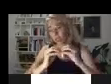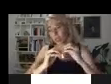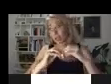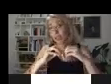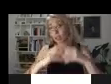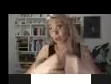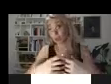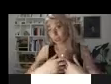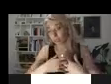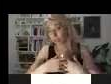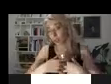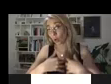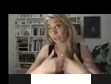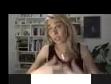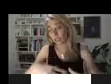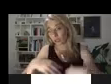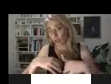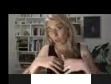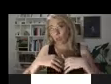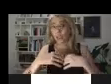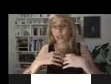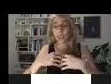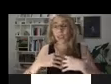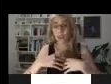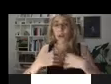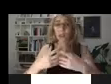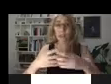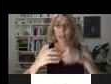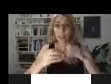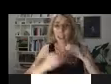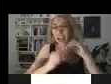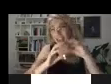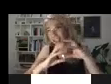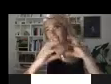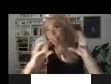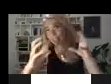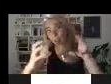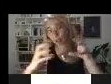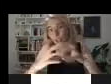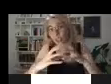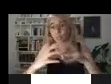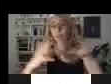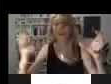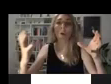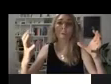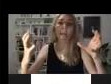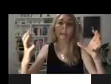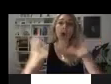que las plataformas de comercialización y los NFT aceleraron